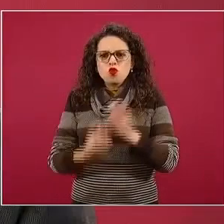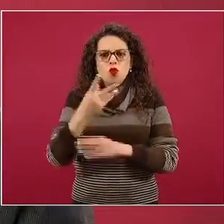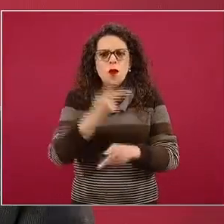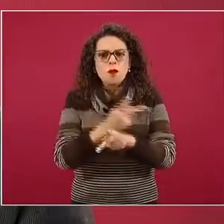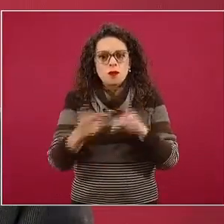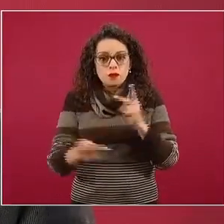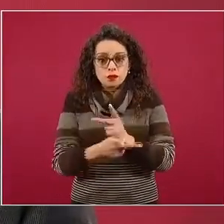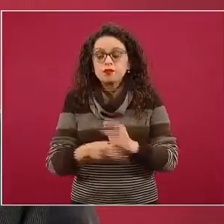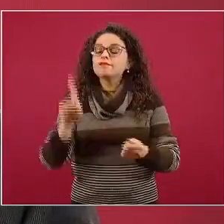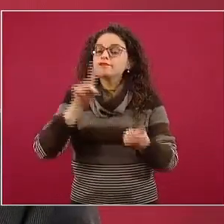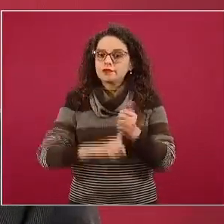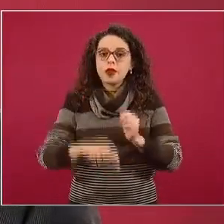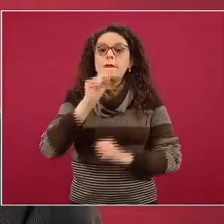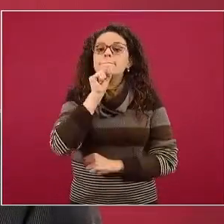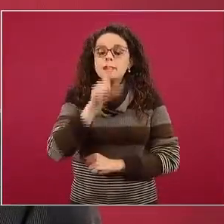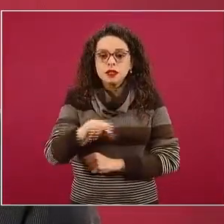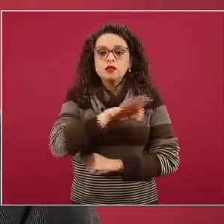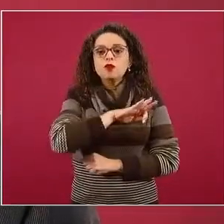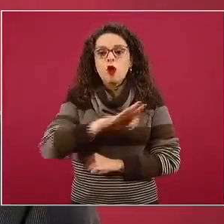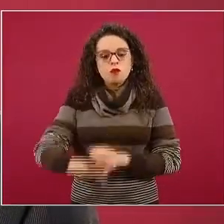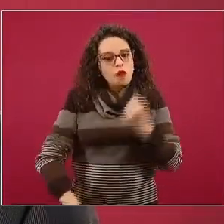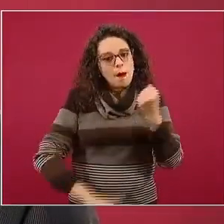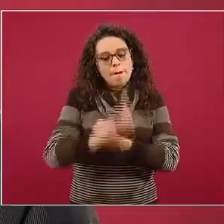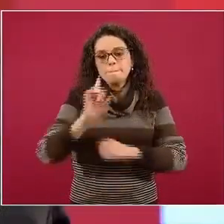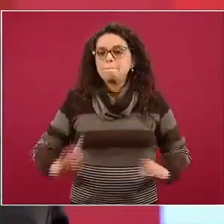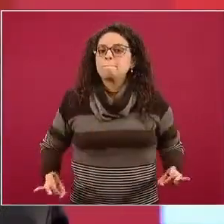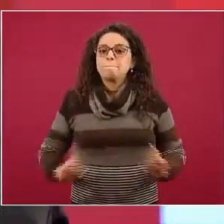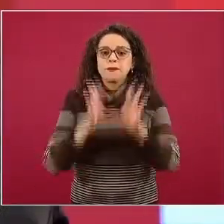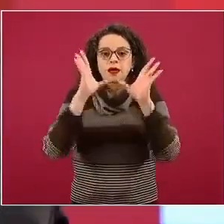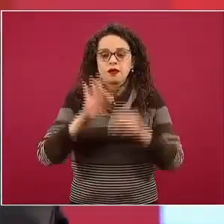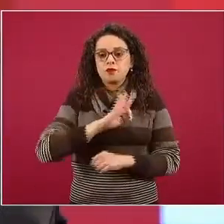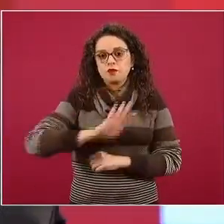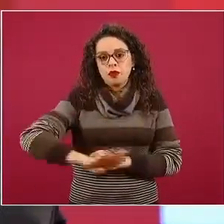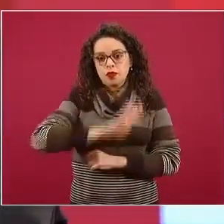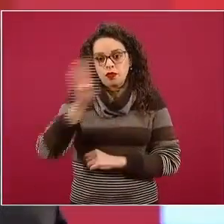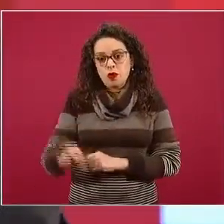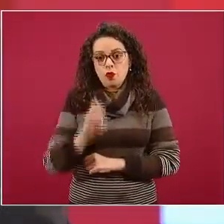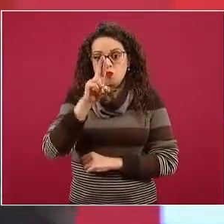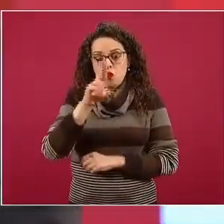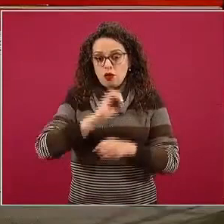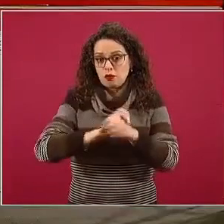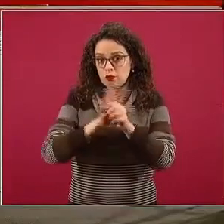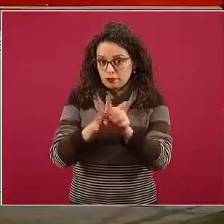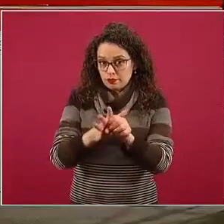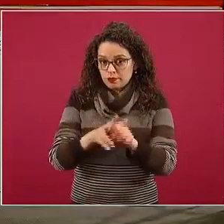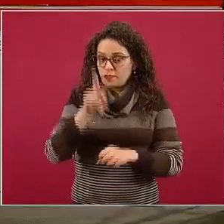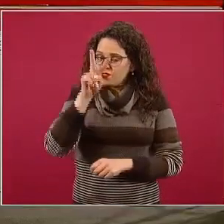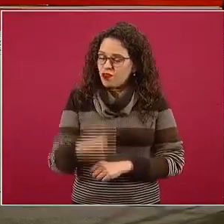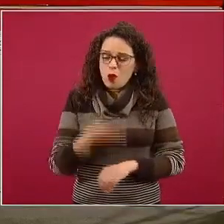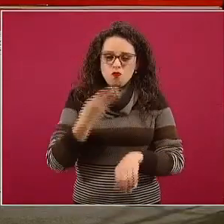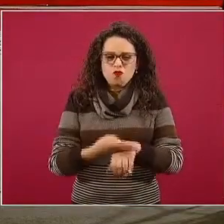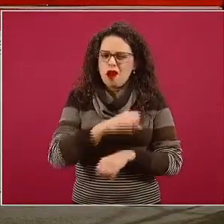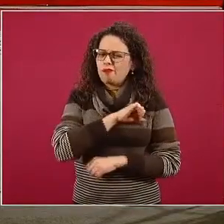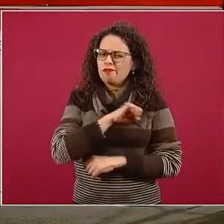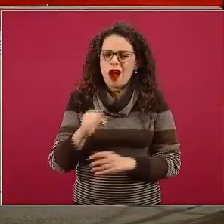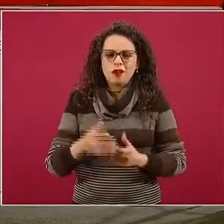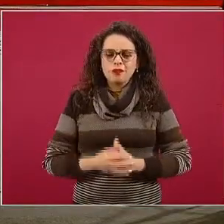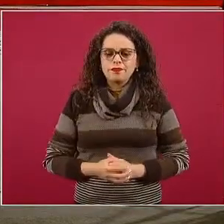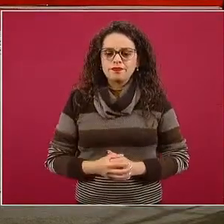contraer COVID. Entonces, es invariablemente maligno. Y también, como señalaba la